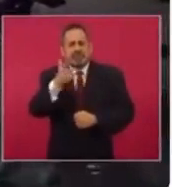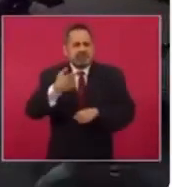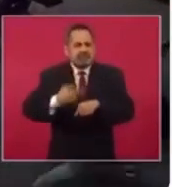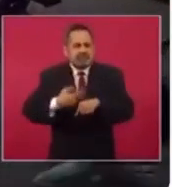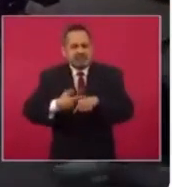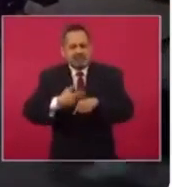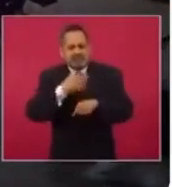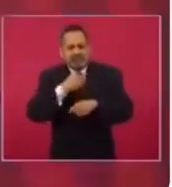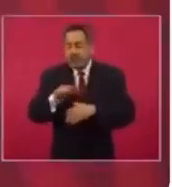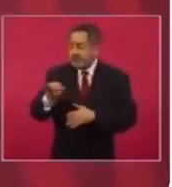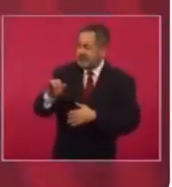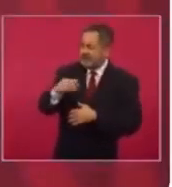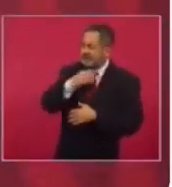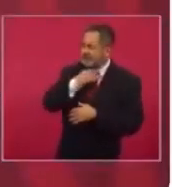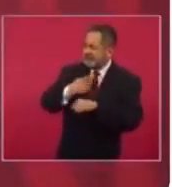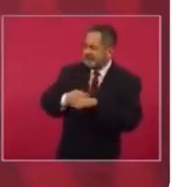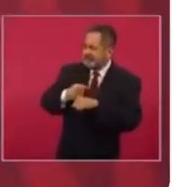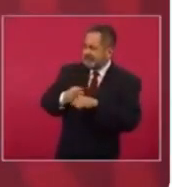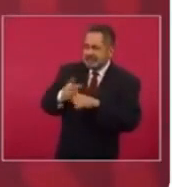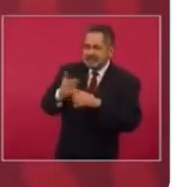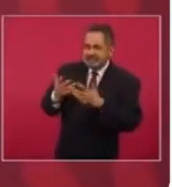tema de ti